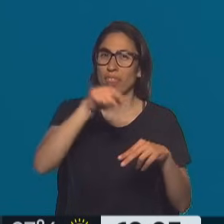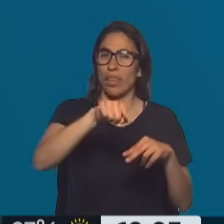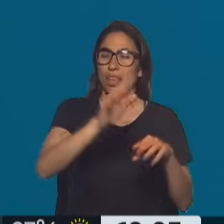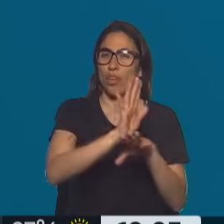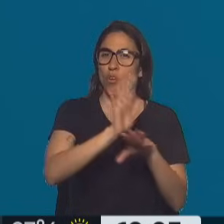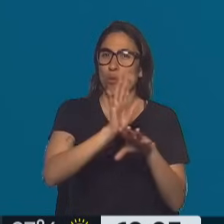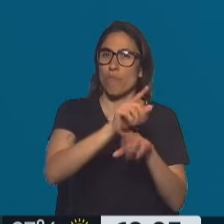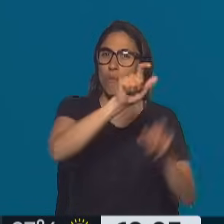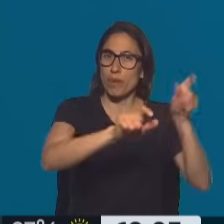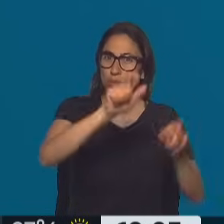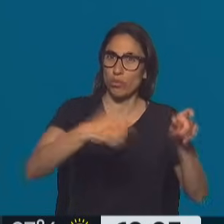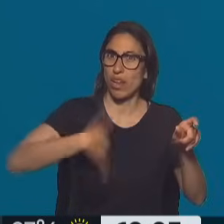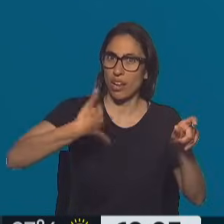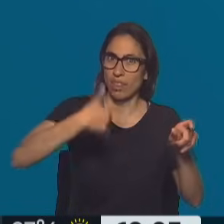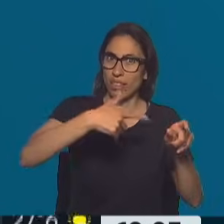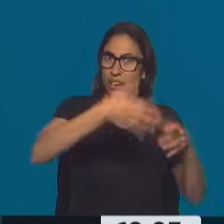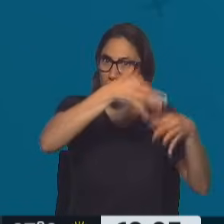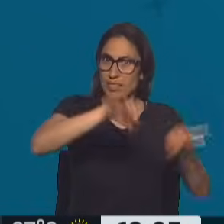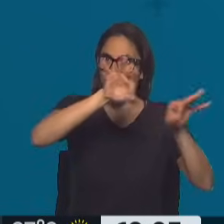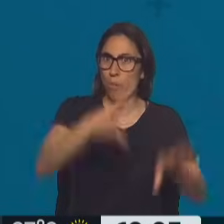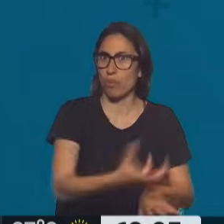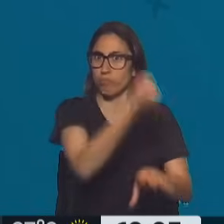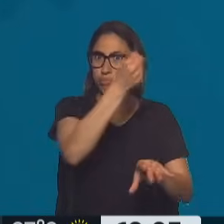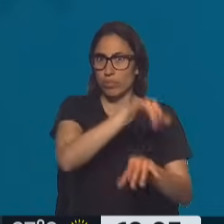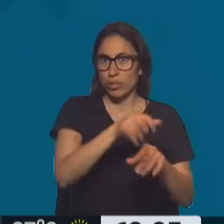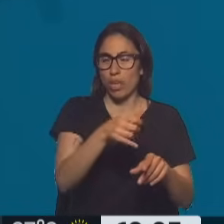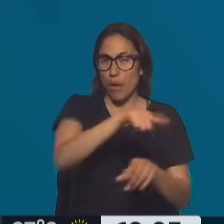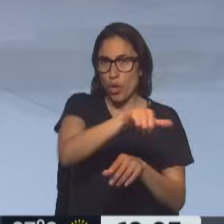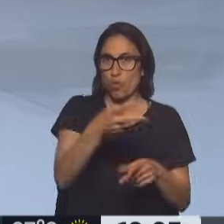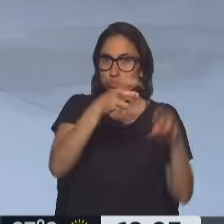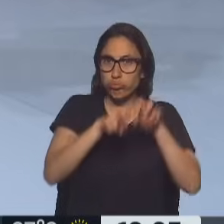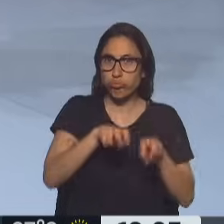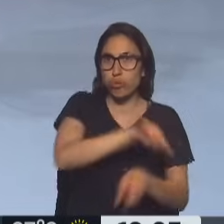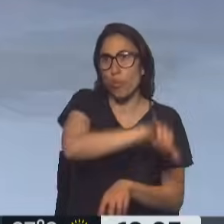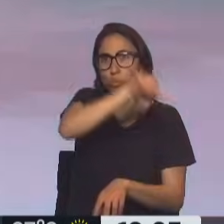más compatriotas bien enseguida vamos a tener mucho más información de lo que ocurre en Oriente medio